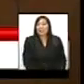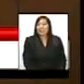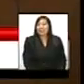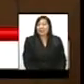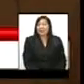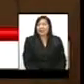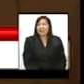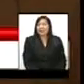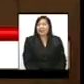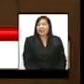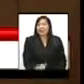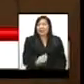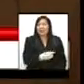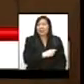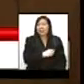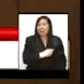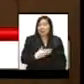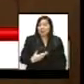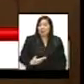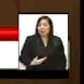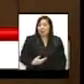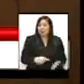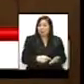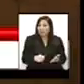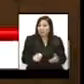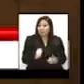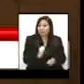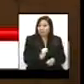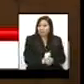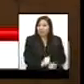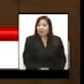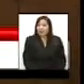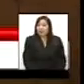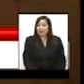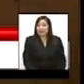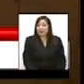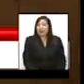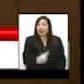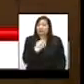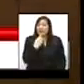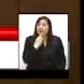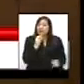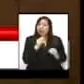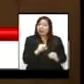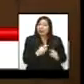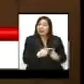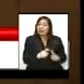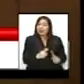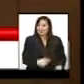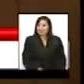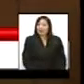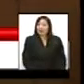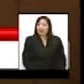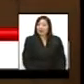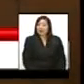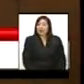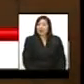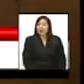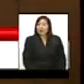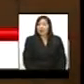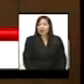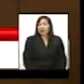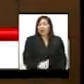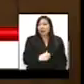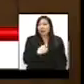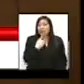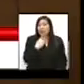el deseo de este gobierno es quitarles la pensión a los que ya se les otorgó la nivelación correspondiente, porque si no ya lo